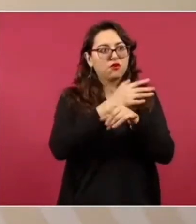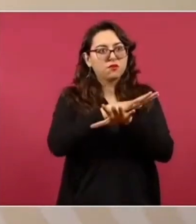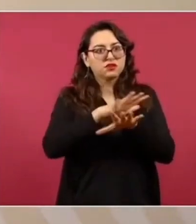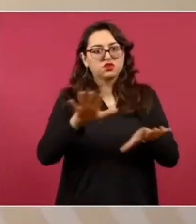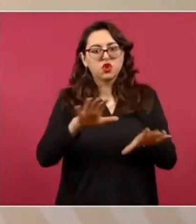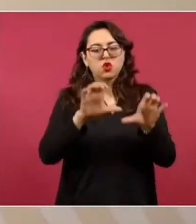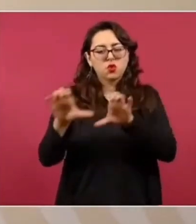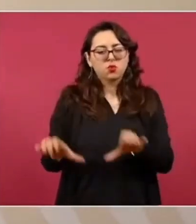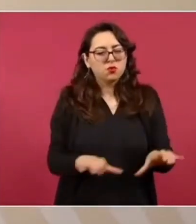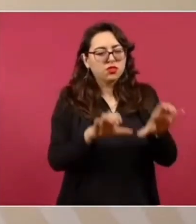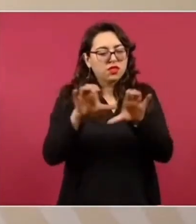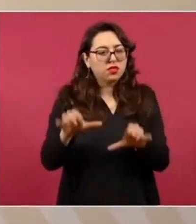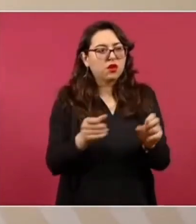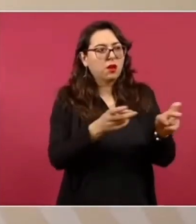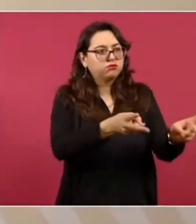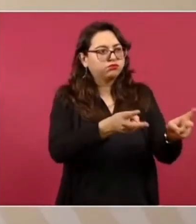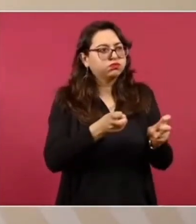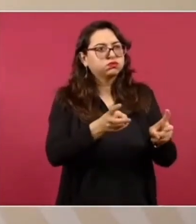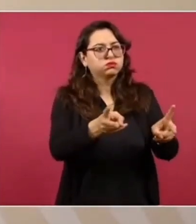de